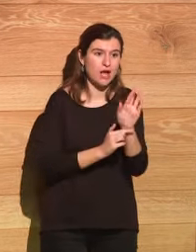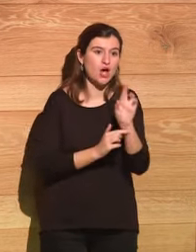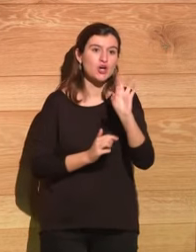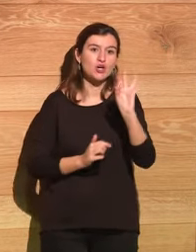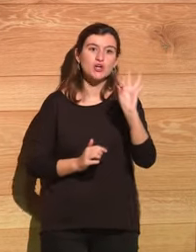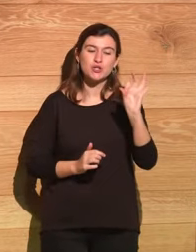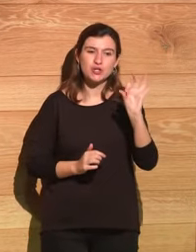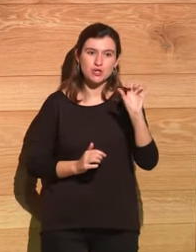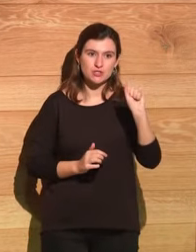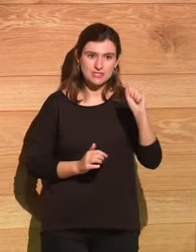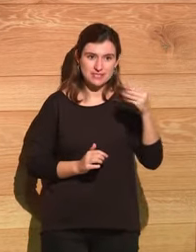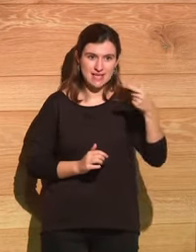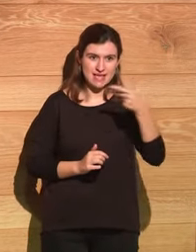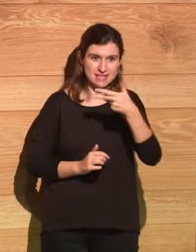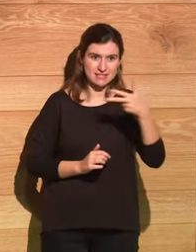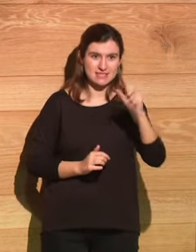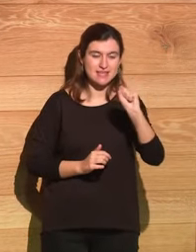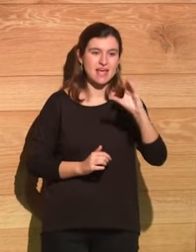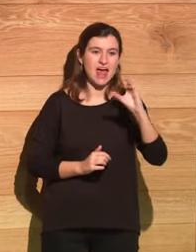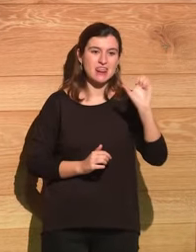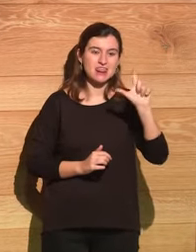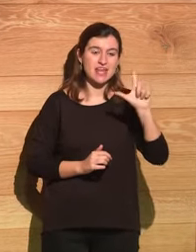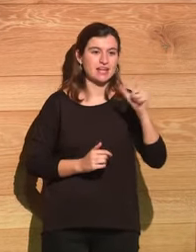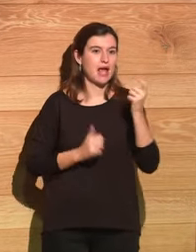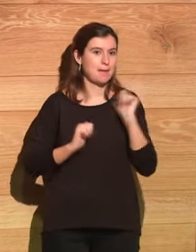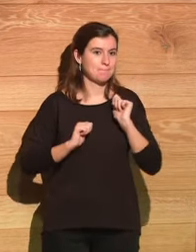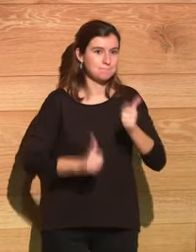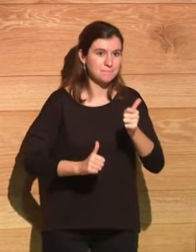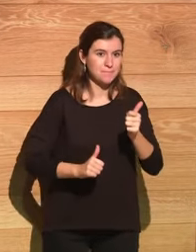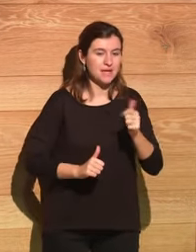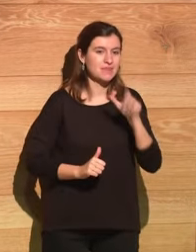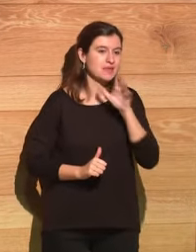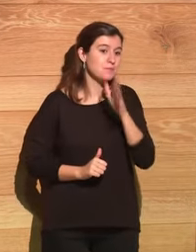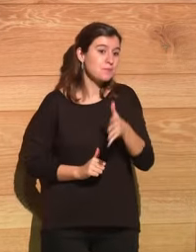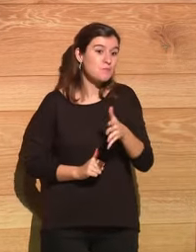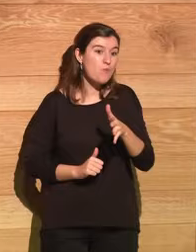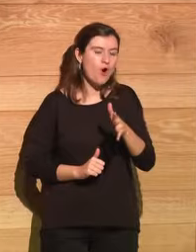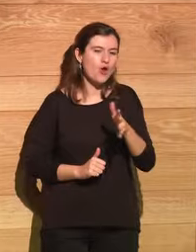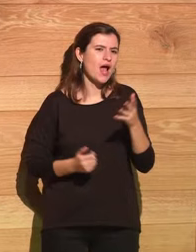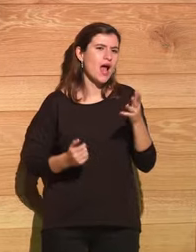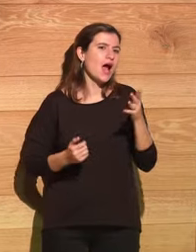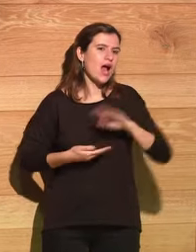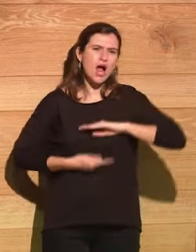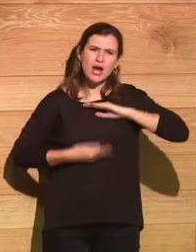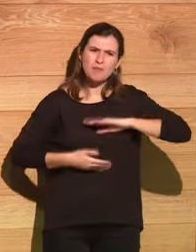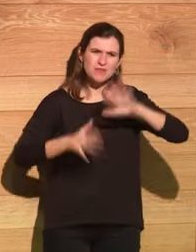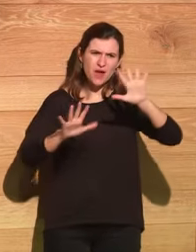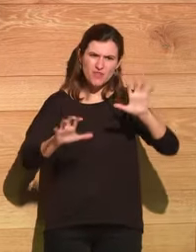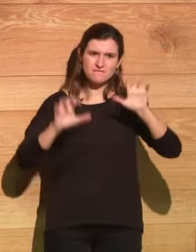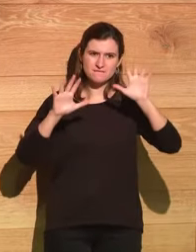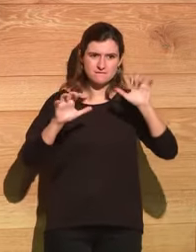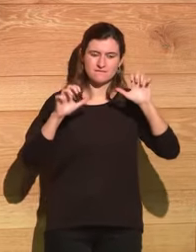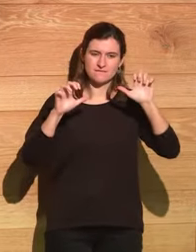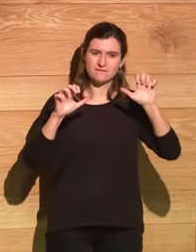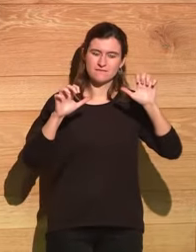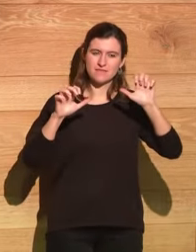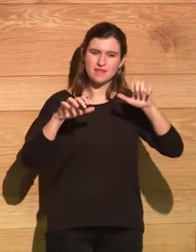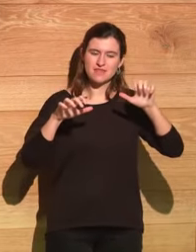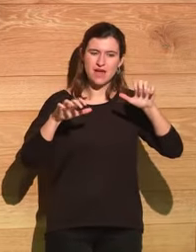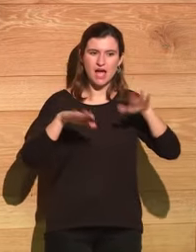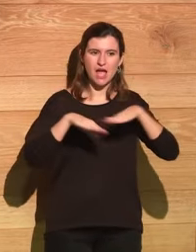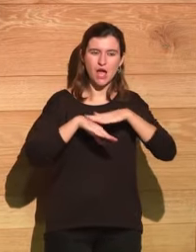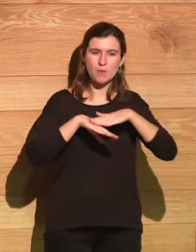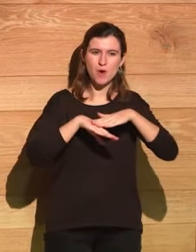Chacel, no solamente por esa capacidad de aprendizaje casi basado en, pues eso, en el